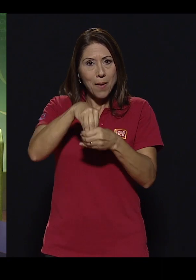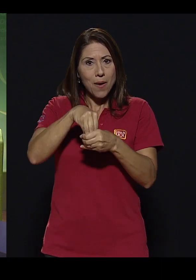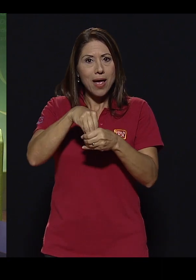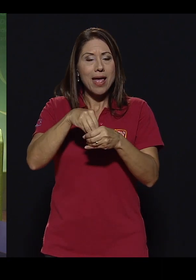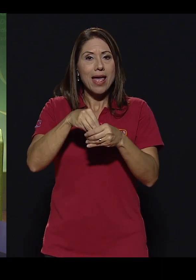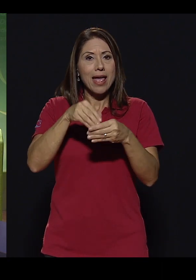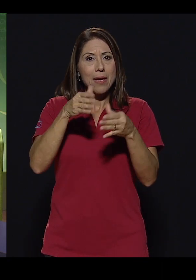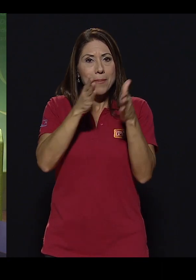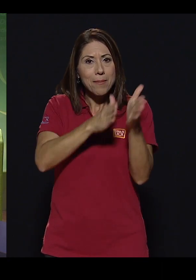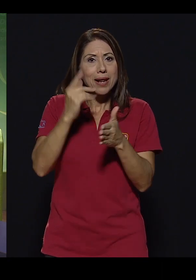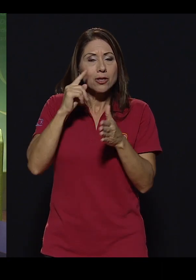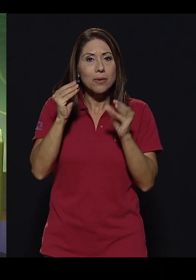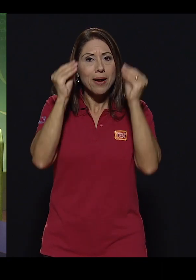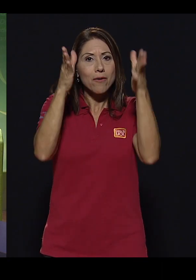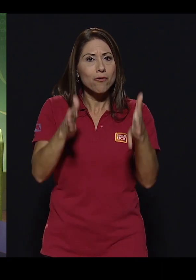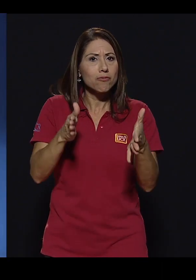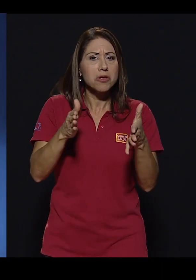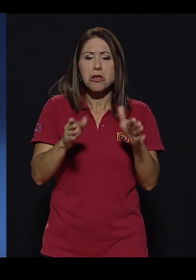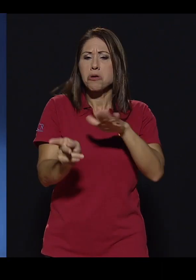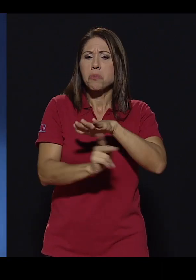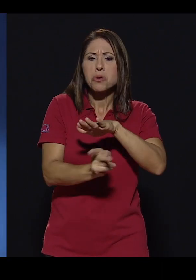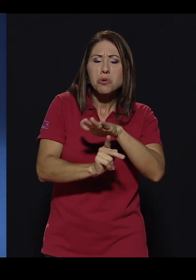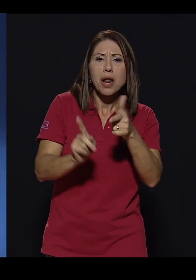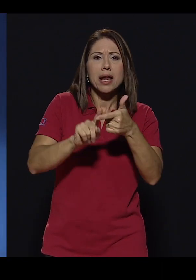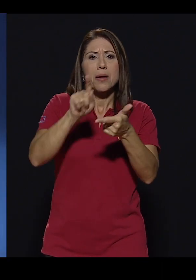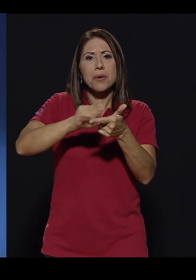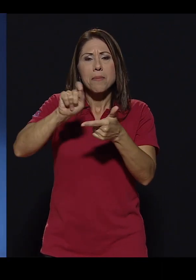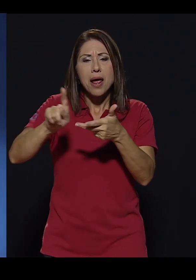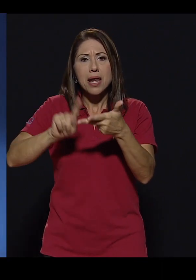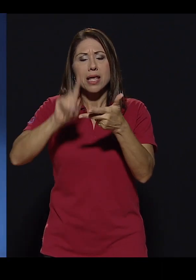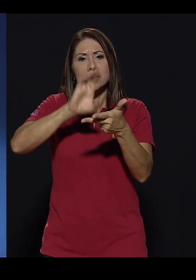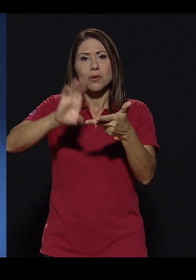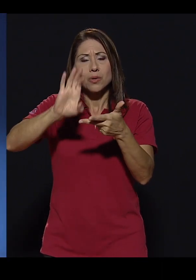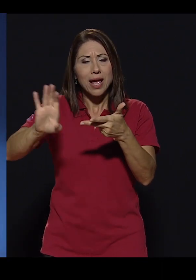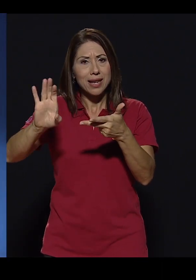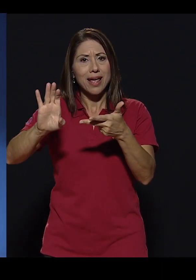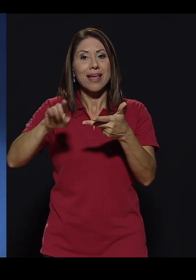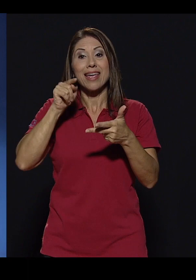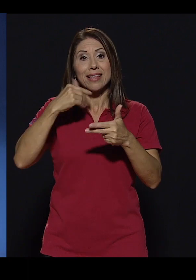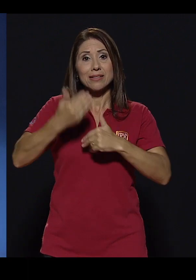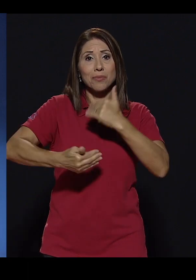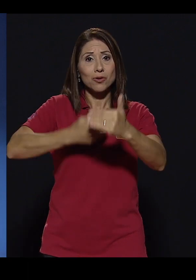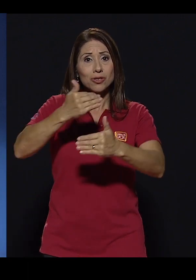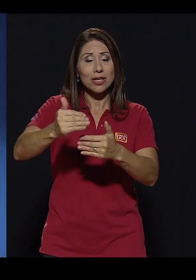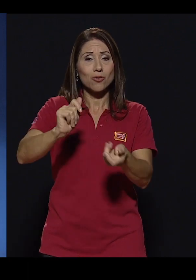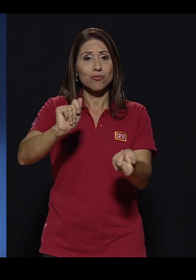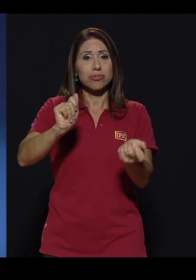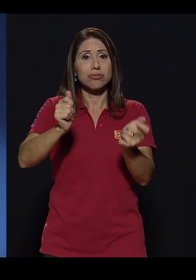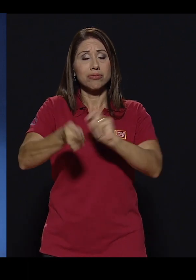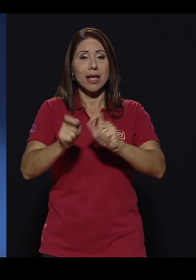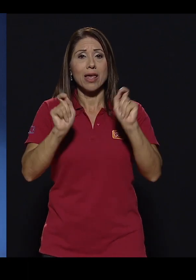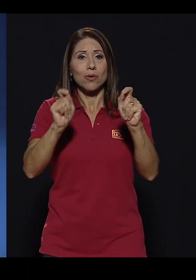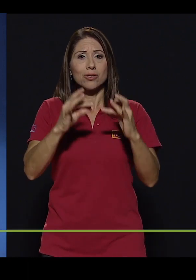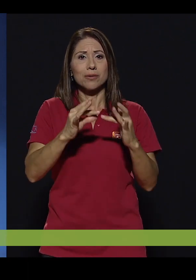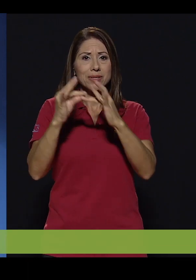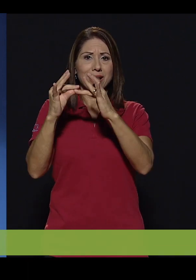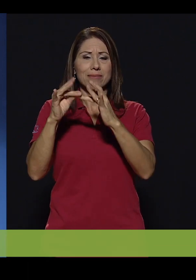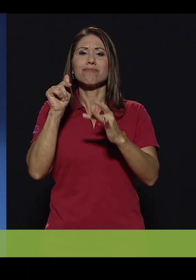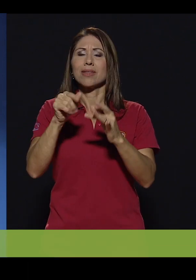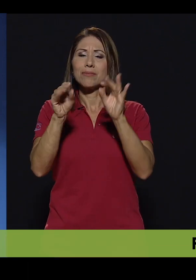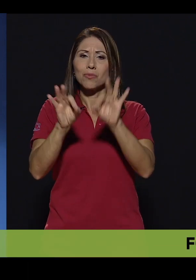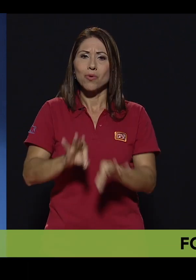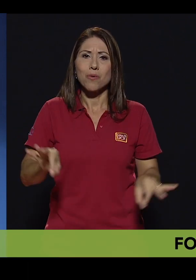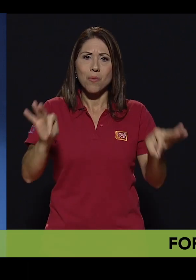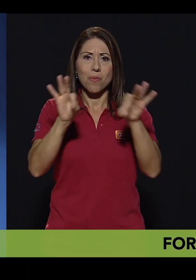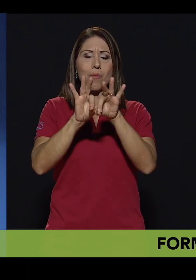preescolar primaria secundaria en este proceso también de transformación de la educación especial es muy importante y que la